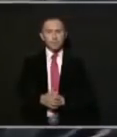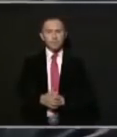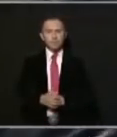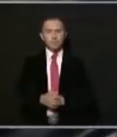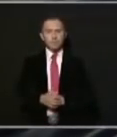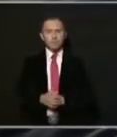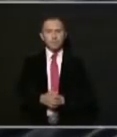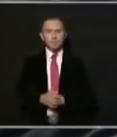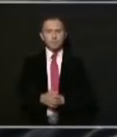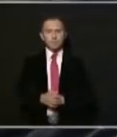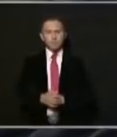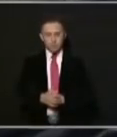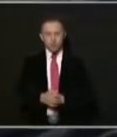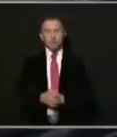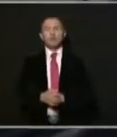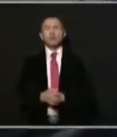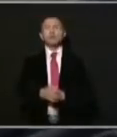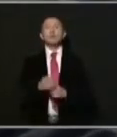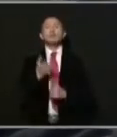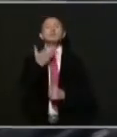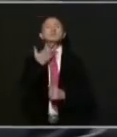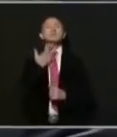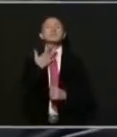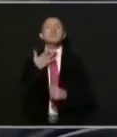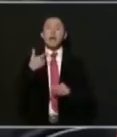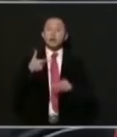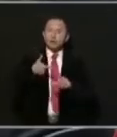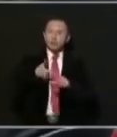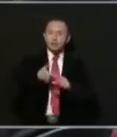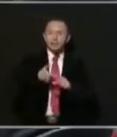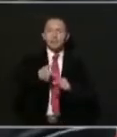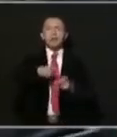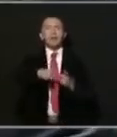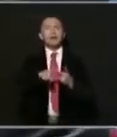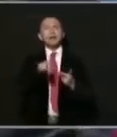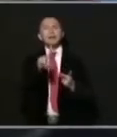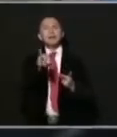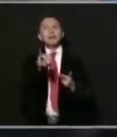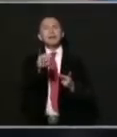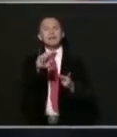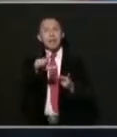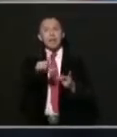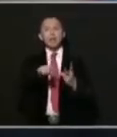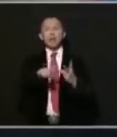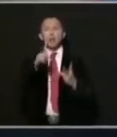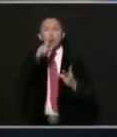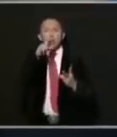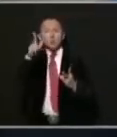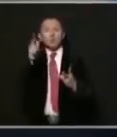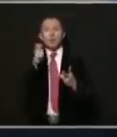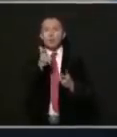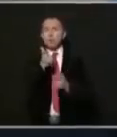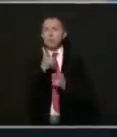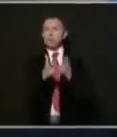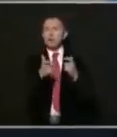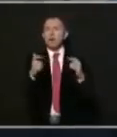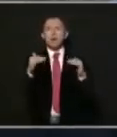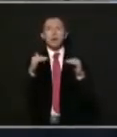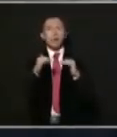los insumos, las gasolinas, el diésel, la luz, que lo que cuesta